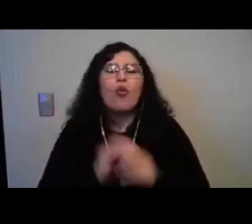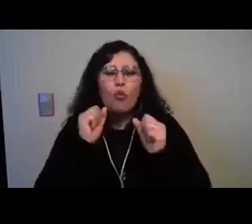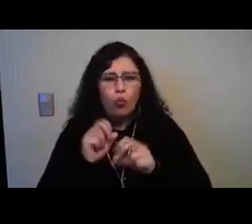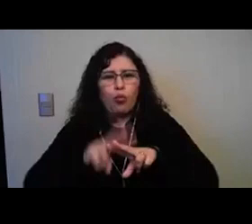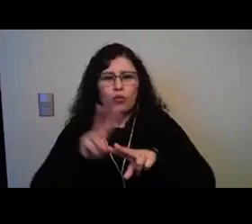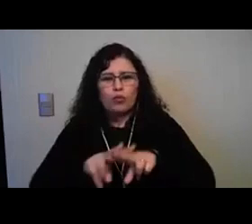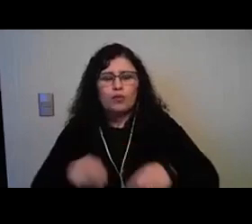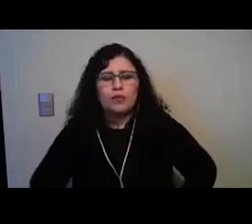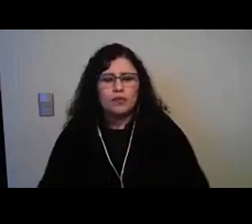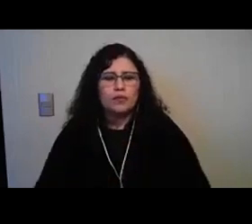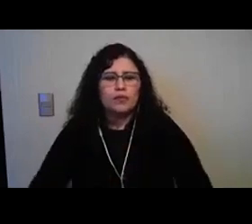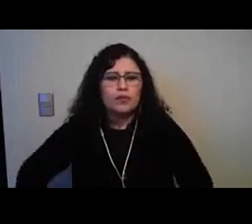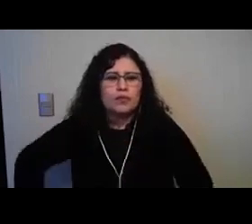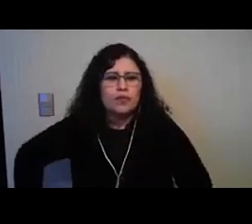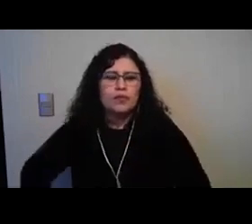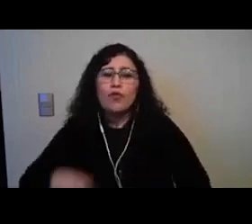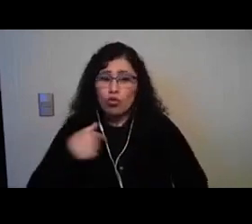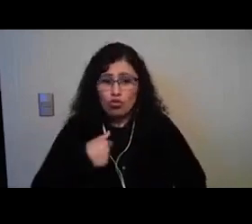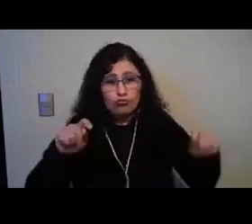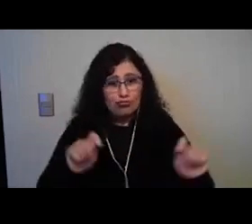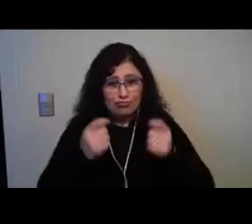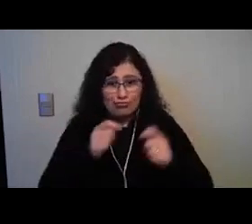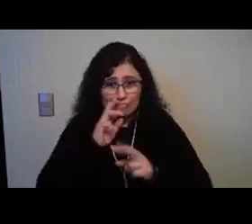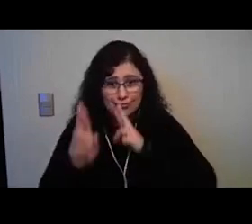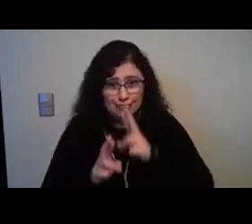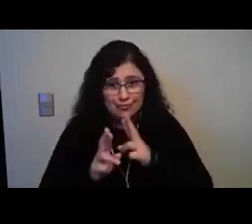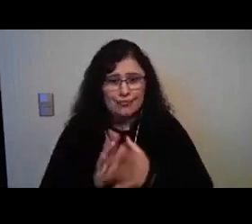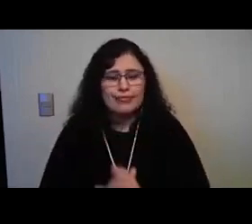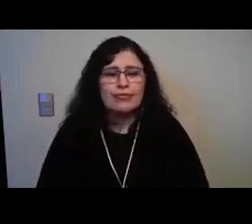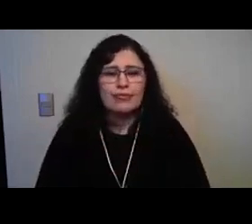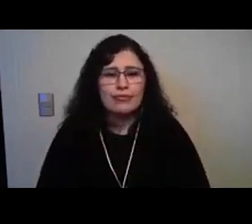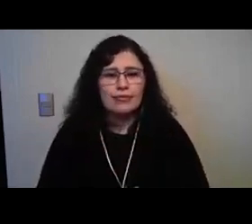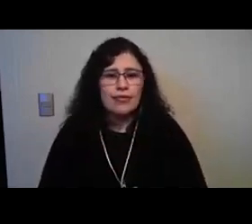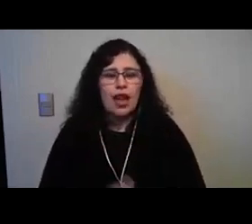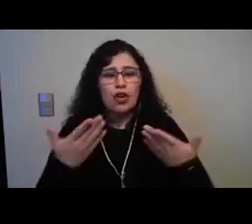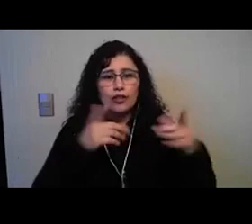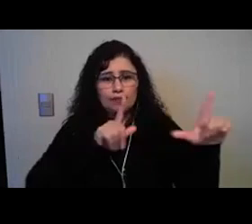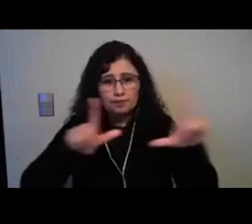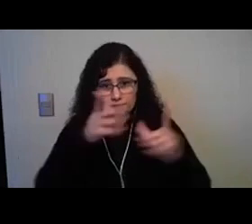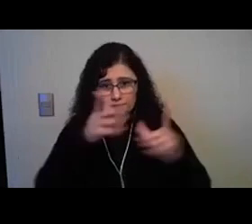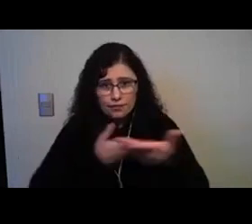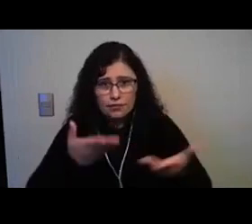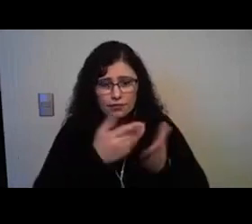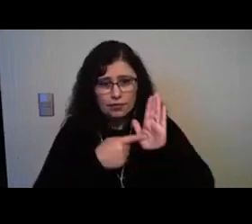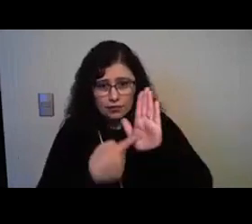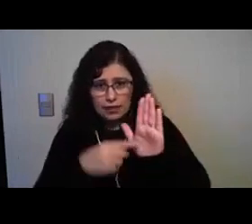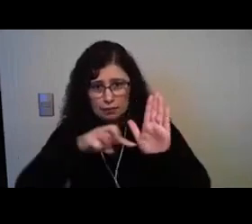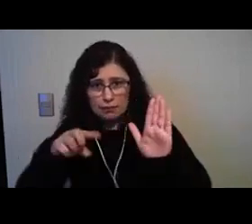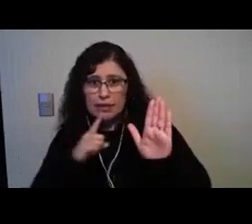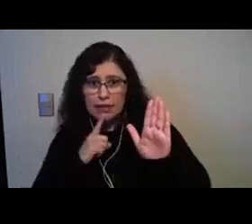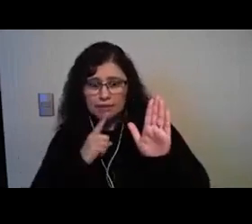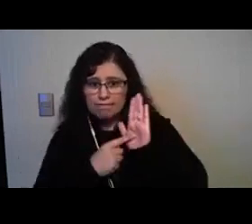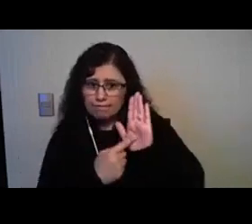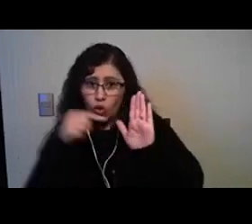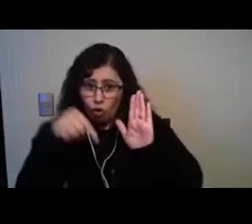intentar responder, ¿de acuerdo? Voy a compartir pantalla entonces con el pequeño PPT que preparé para